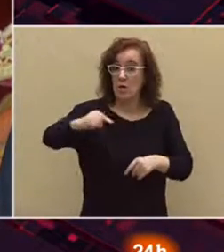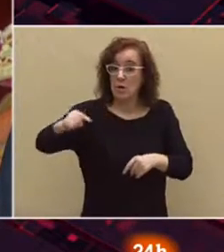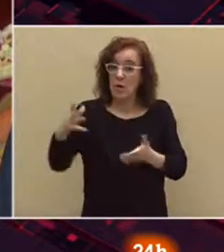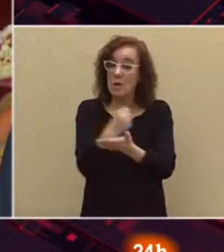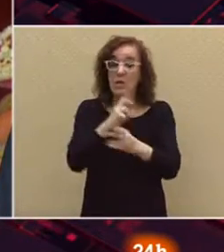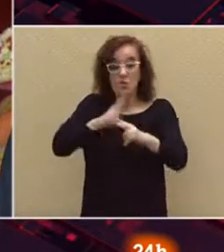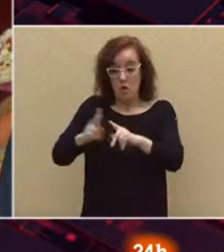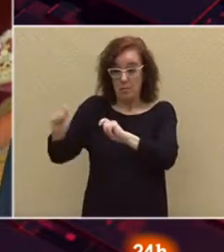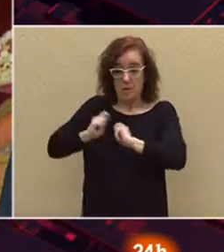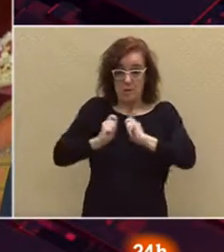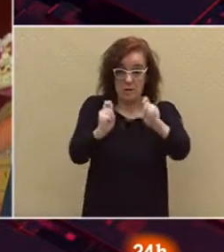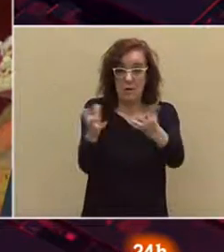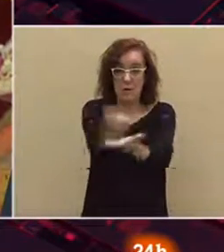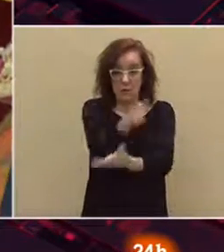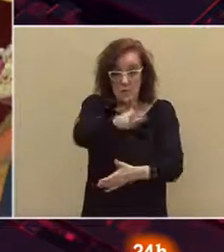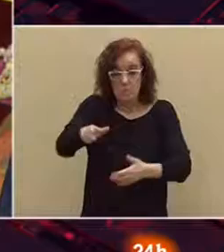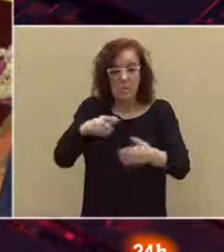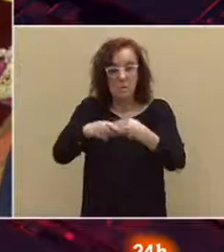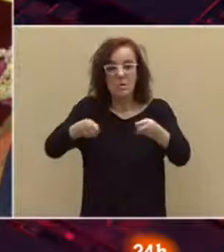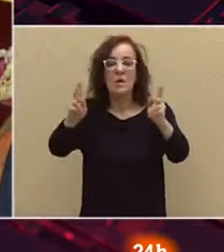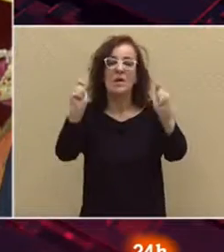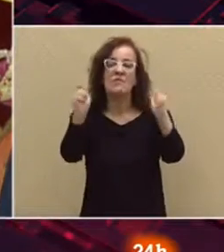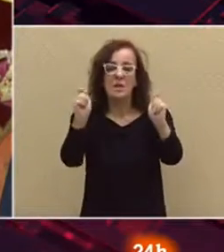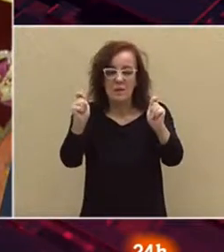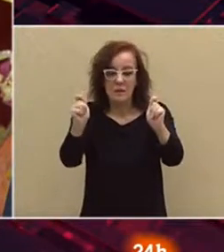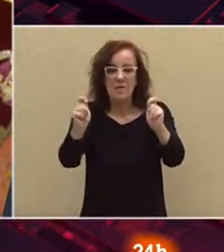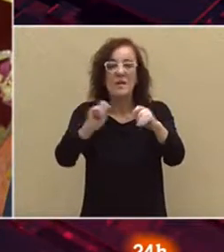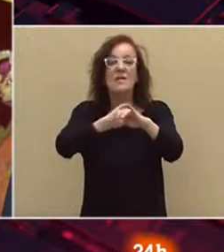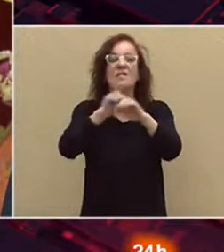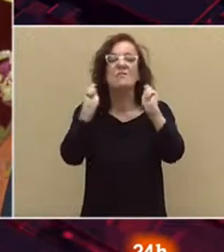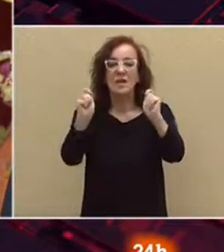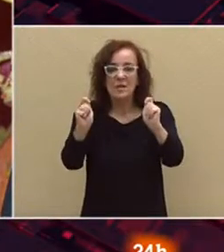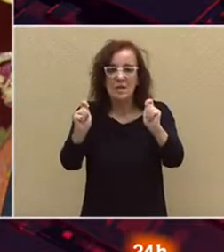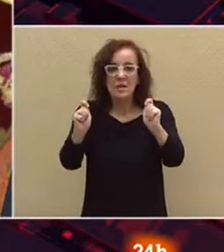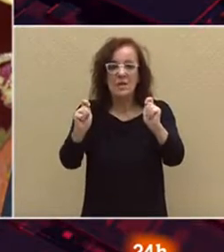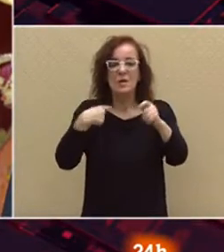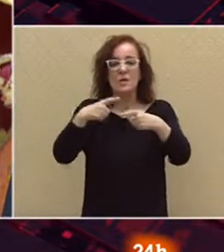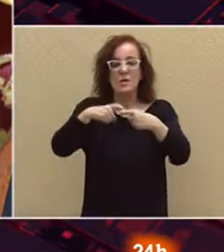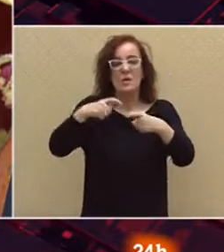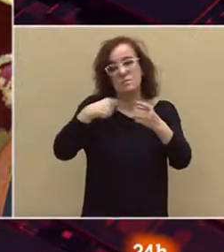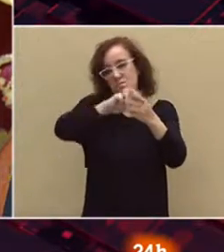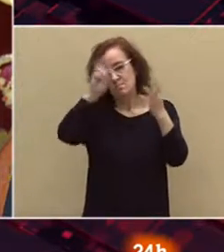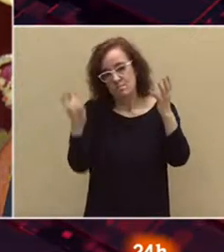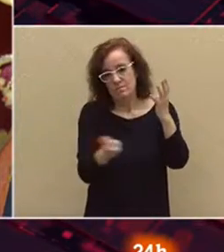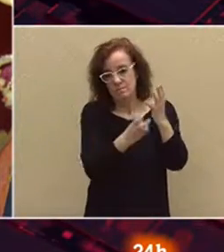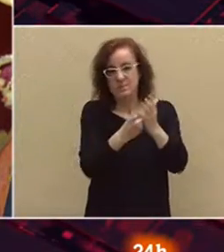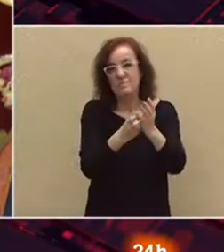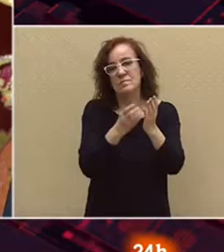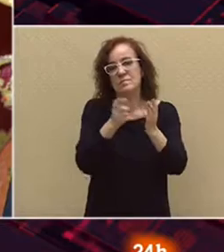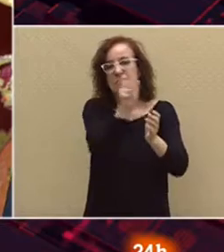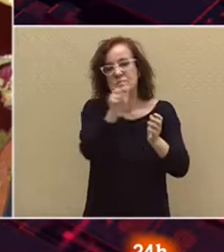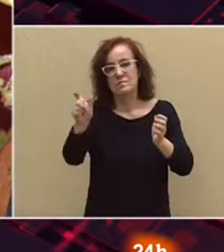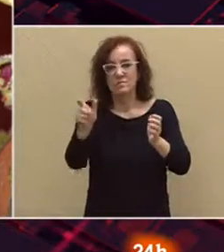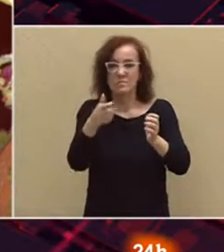de la democracia, mi felicitación. Felicidades, Sorianak, felicitas, parabéns,